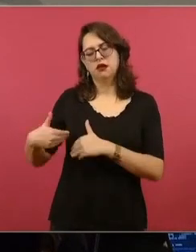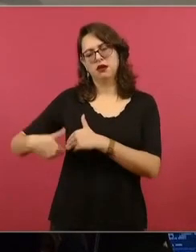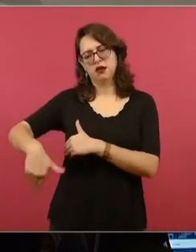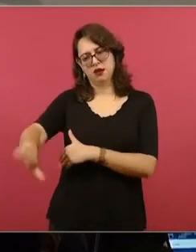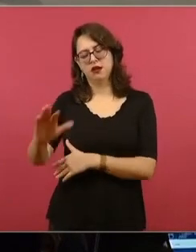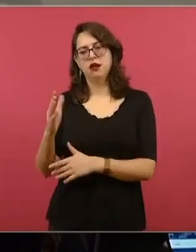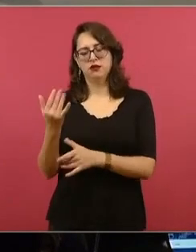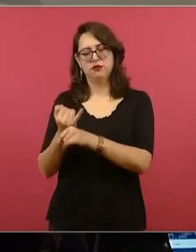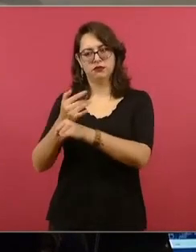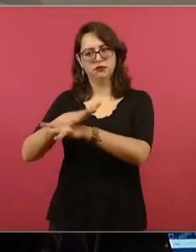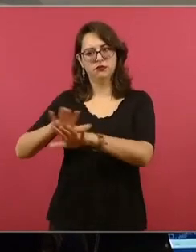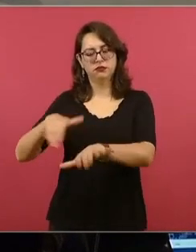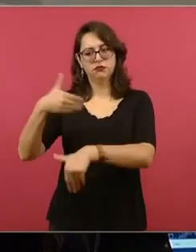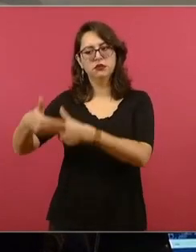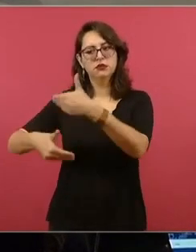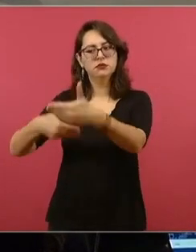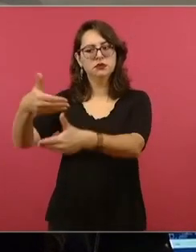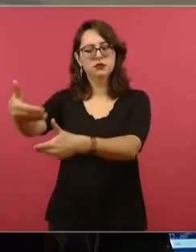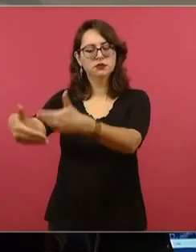más.